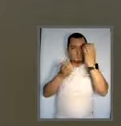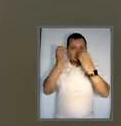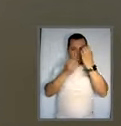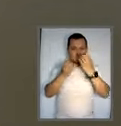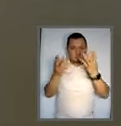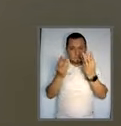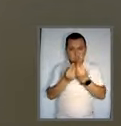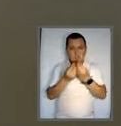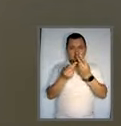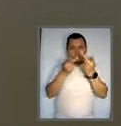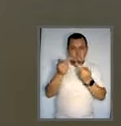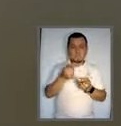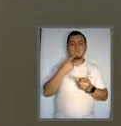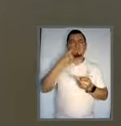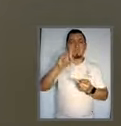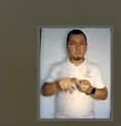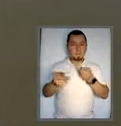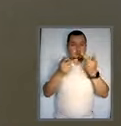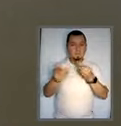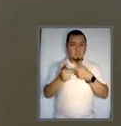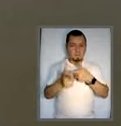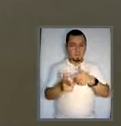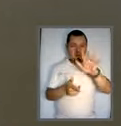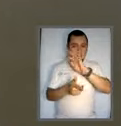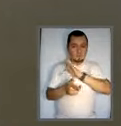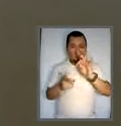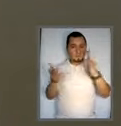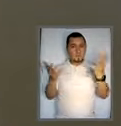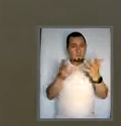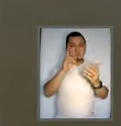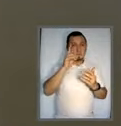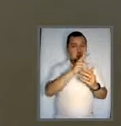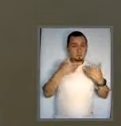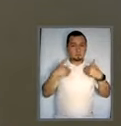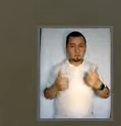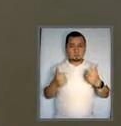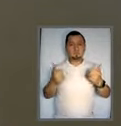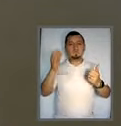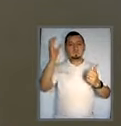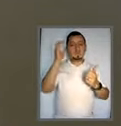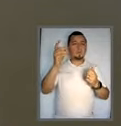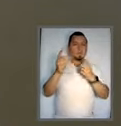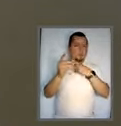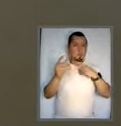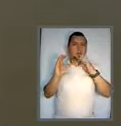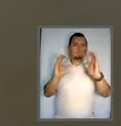autoridad para poder hacer la demanda respectiva, y nos ayudan mucho ustedes cuando hacen conciencia de que cuidar una escuela es